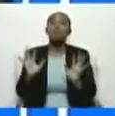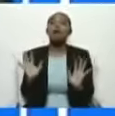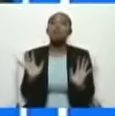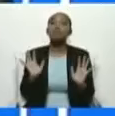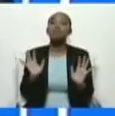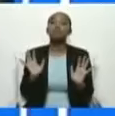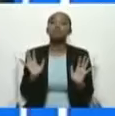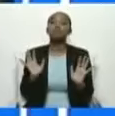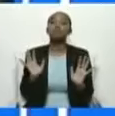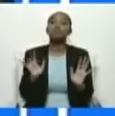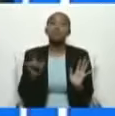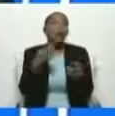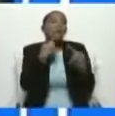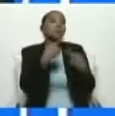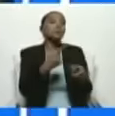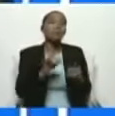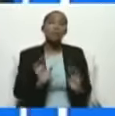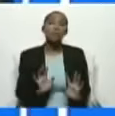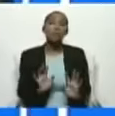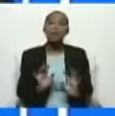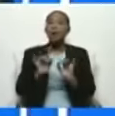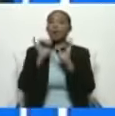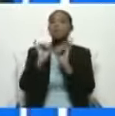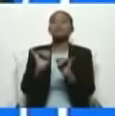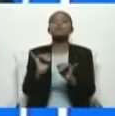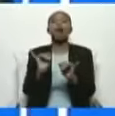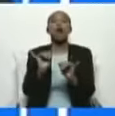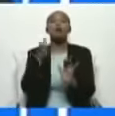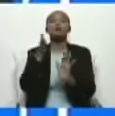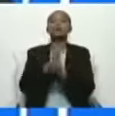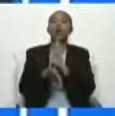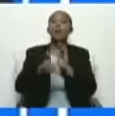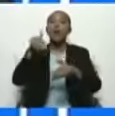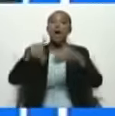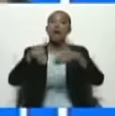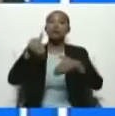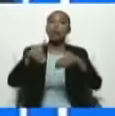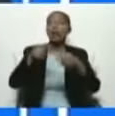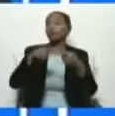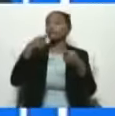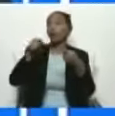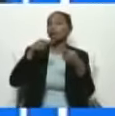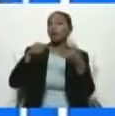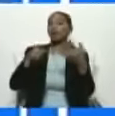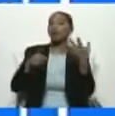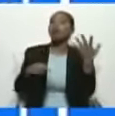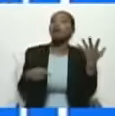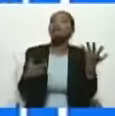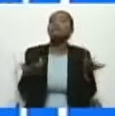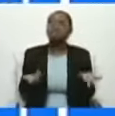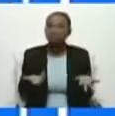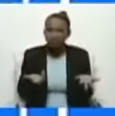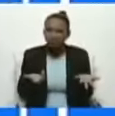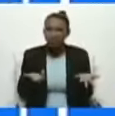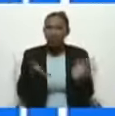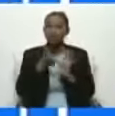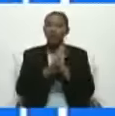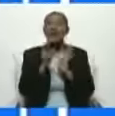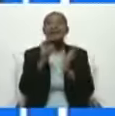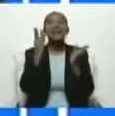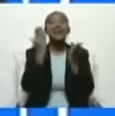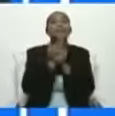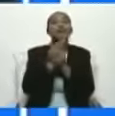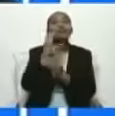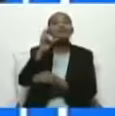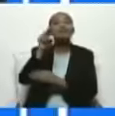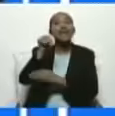nos decían, las mismas condiciones electorales, tal, tal, tal, claro, si esas son las que están en los reglamentos del CNE, claro, por